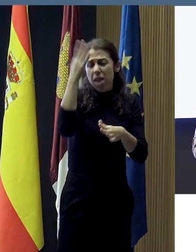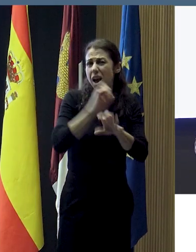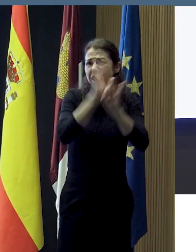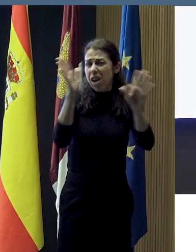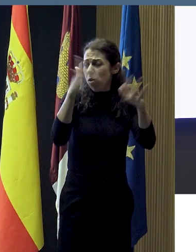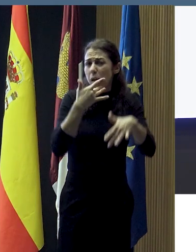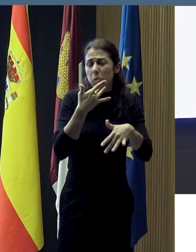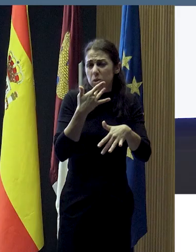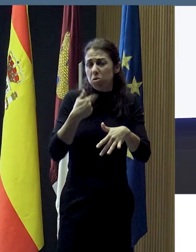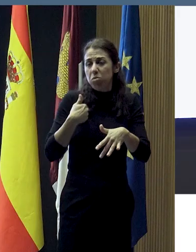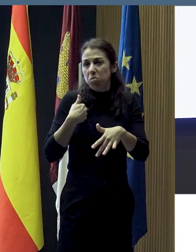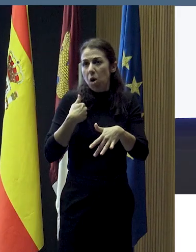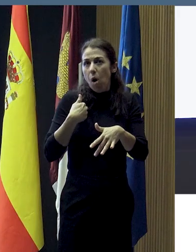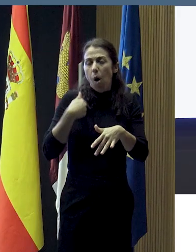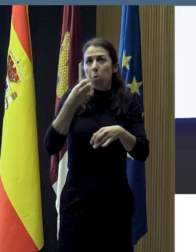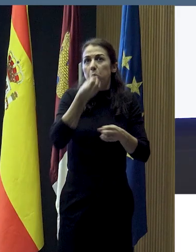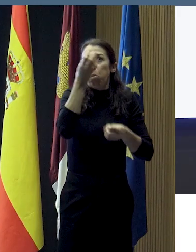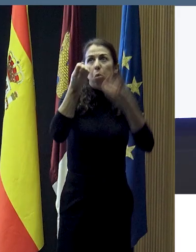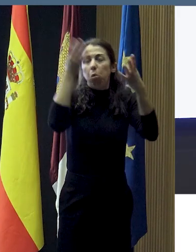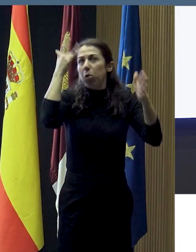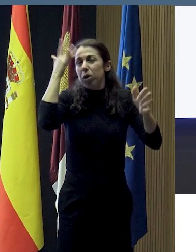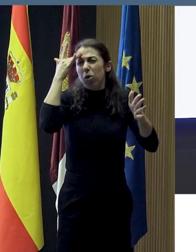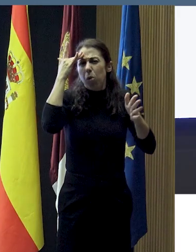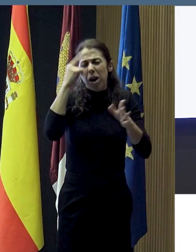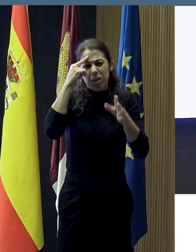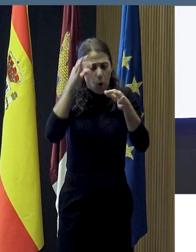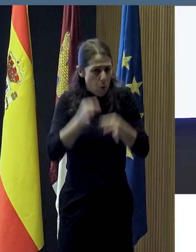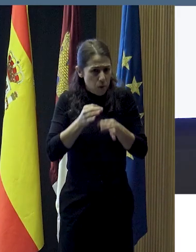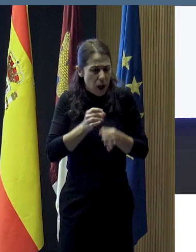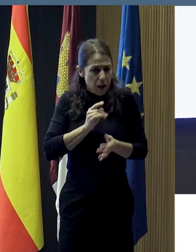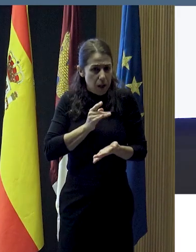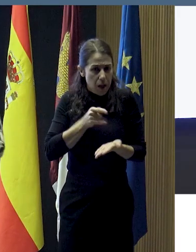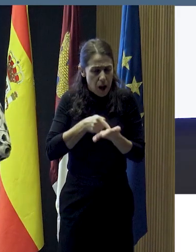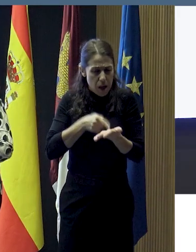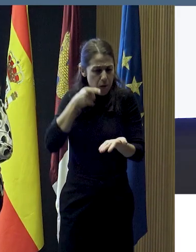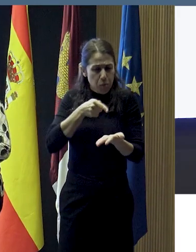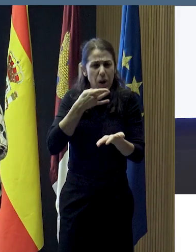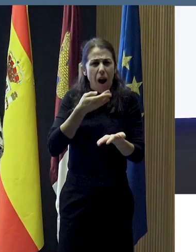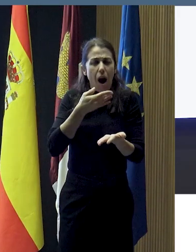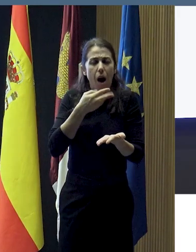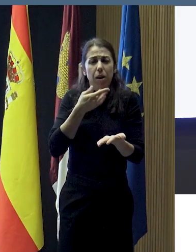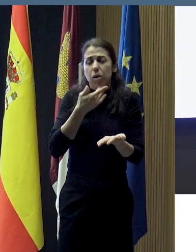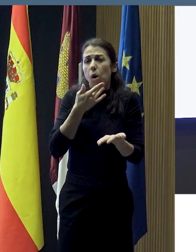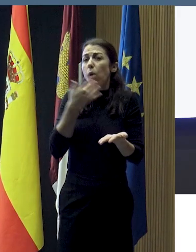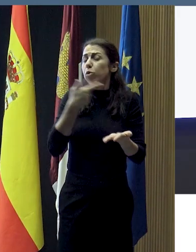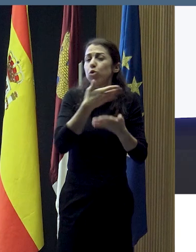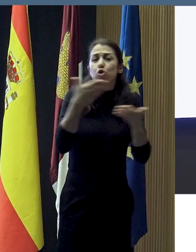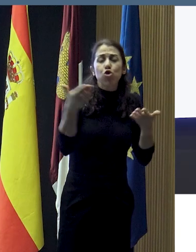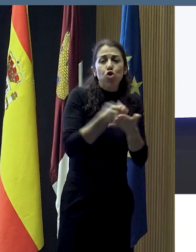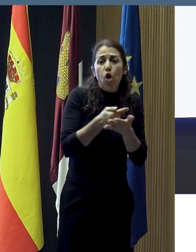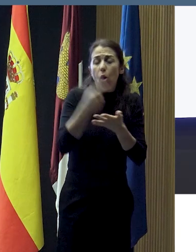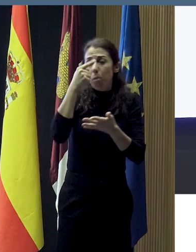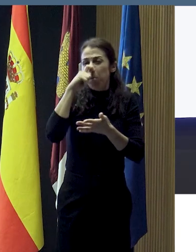intentaré no irme por las ramas y ser lo más concreta posible. Entonces, no toda pérdida significativa de